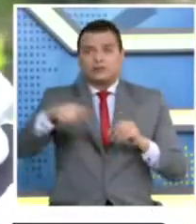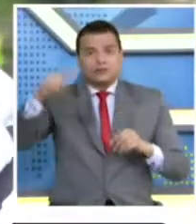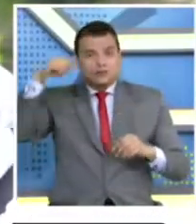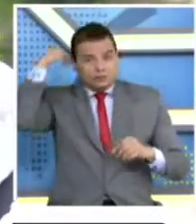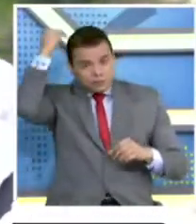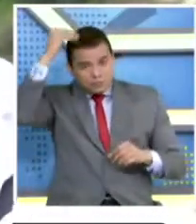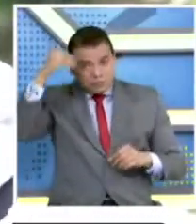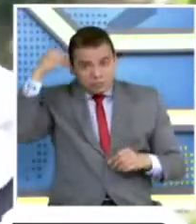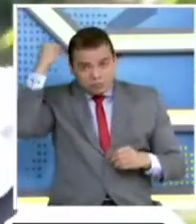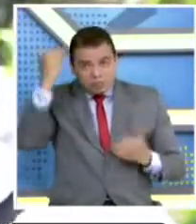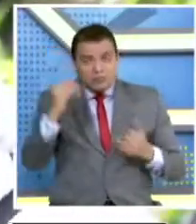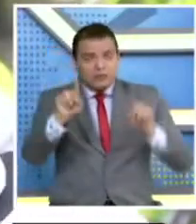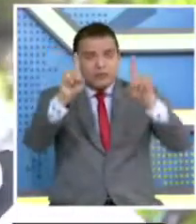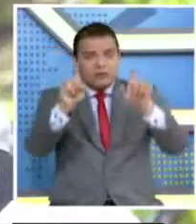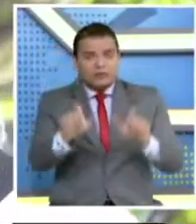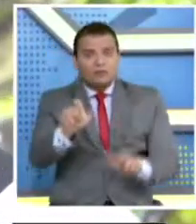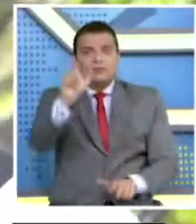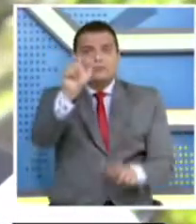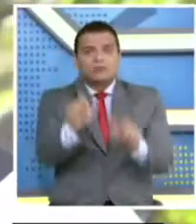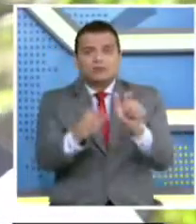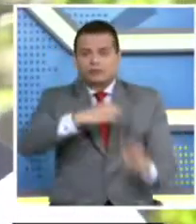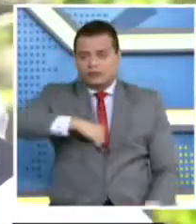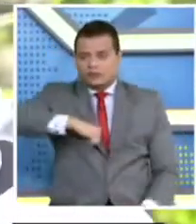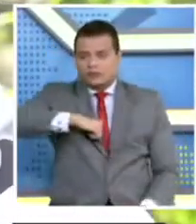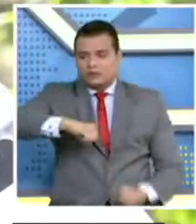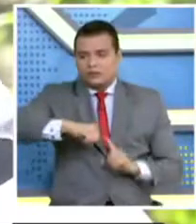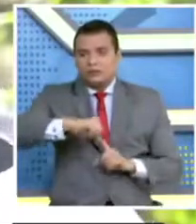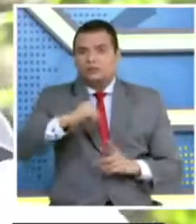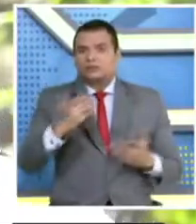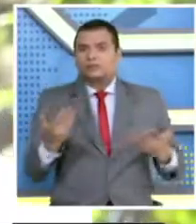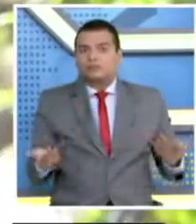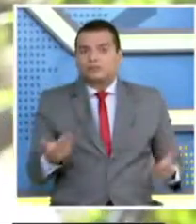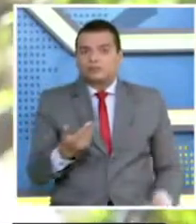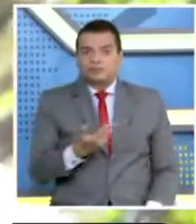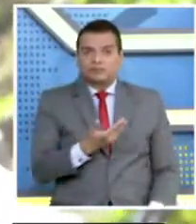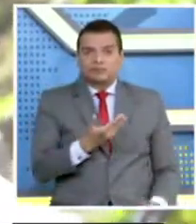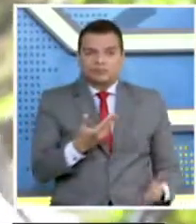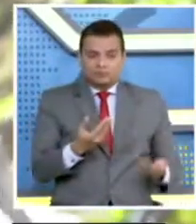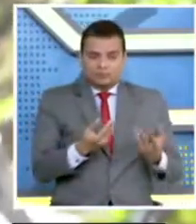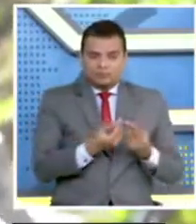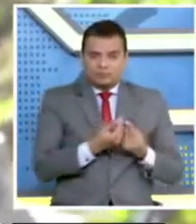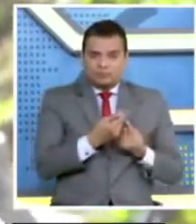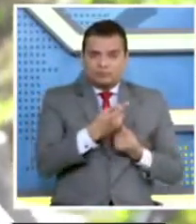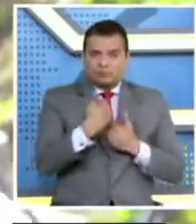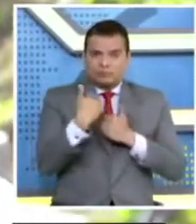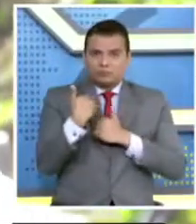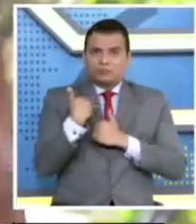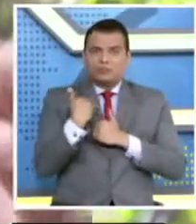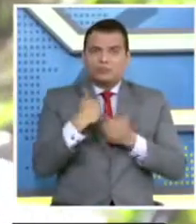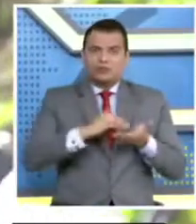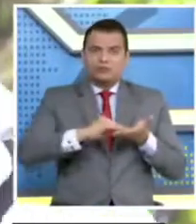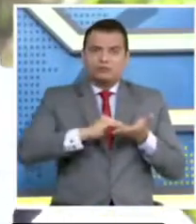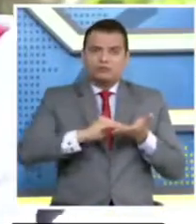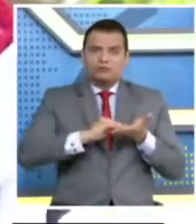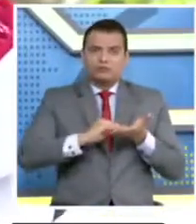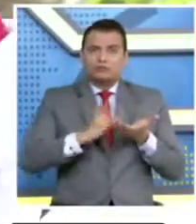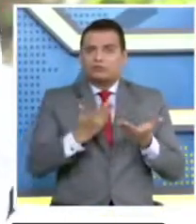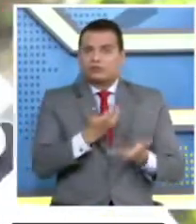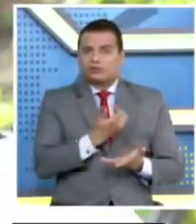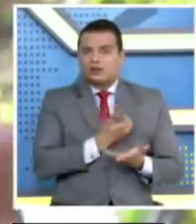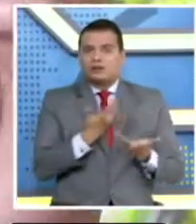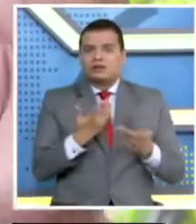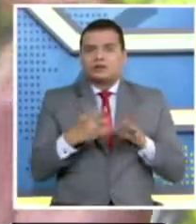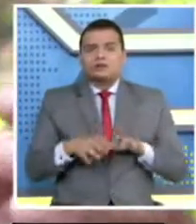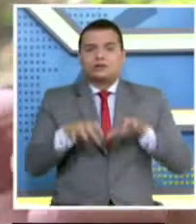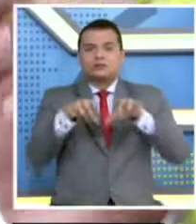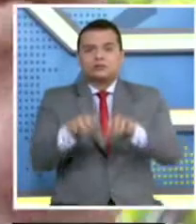de derechos humanos, porque si la administración, el corregidor o la corregidora que salió, cualquier otro tipo de institución quiere